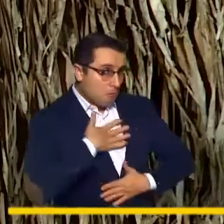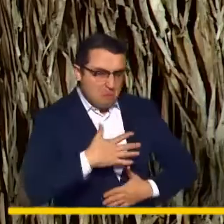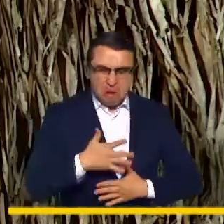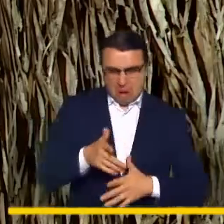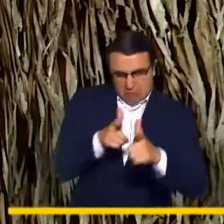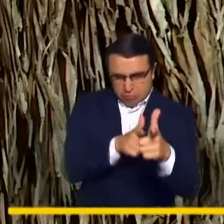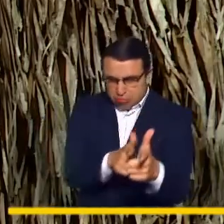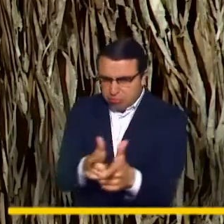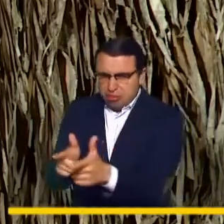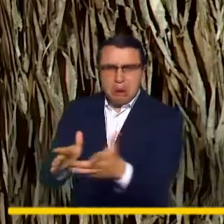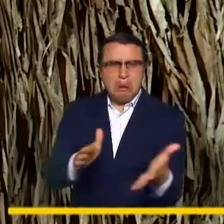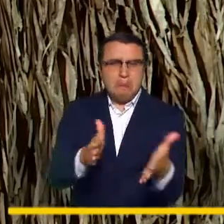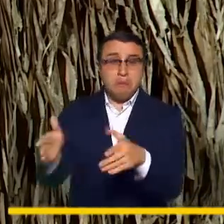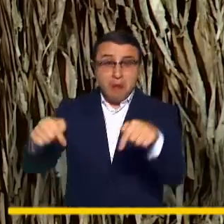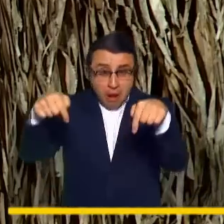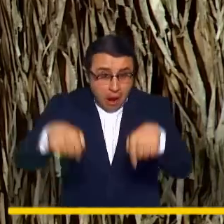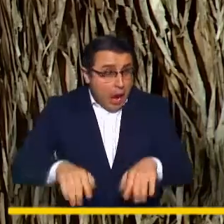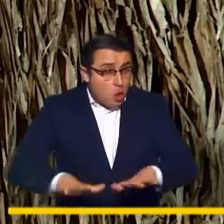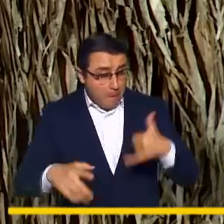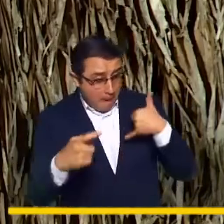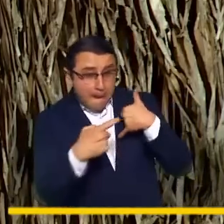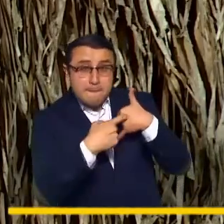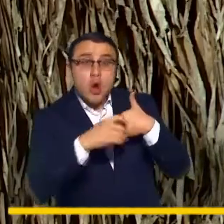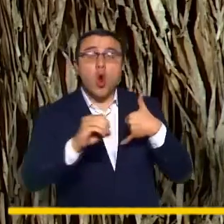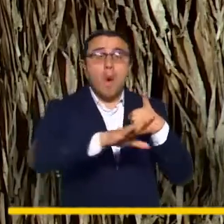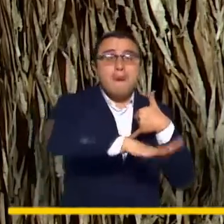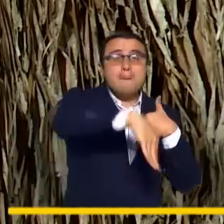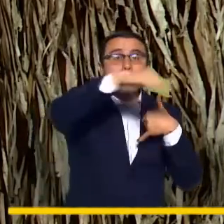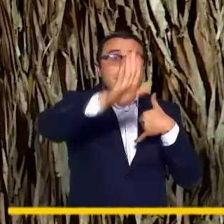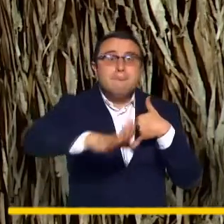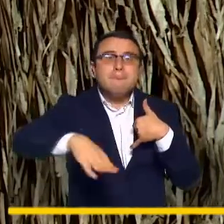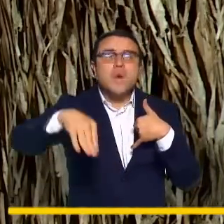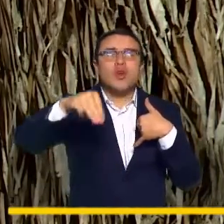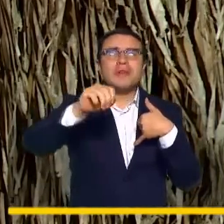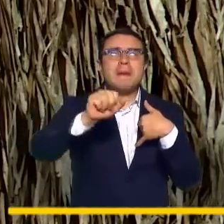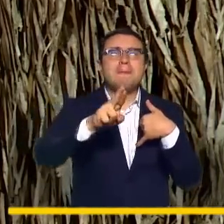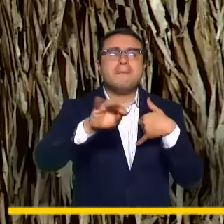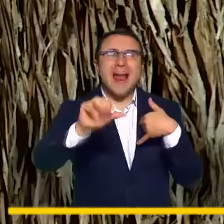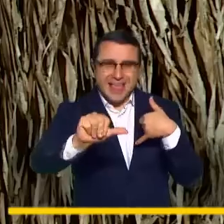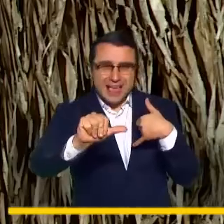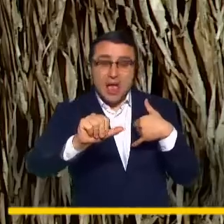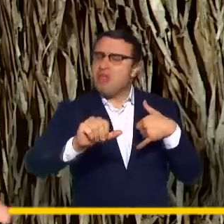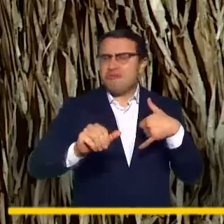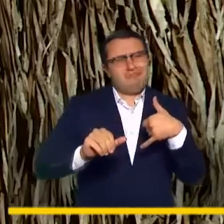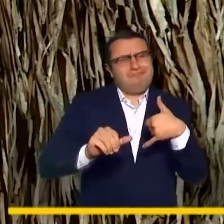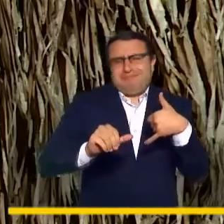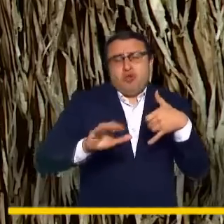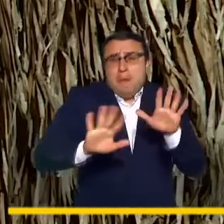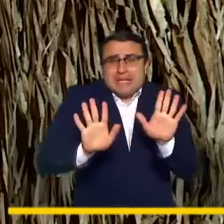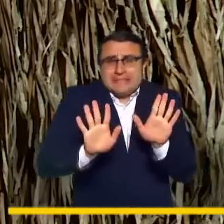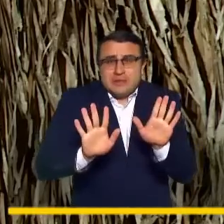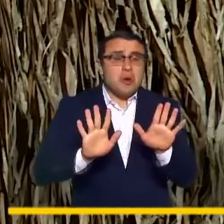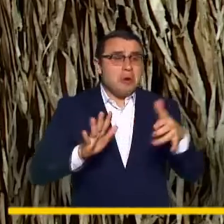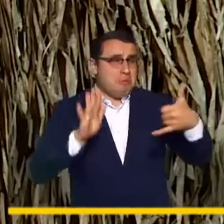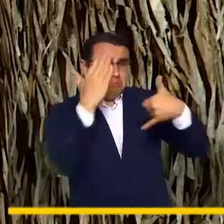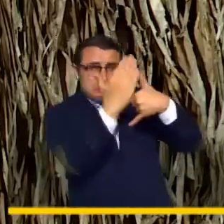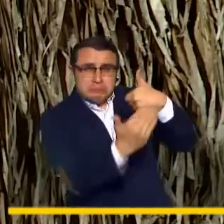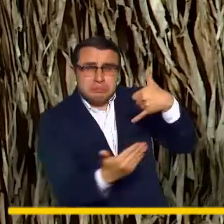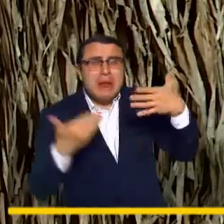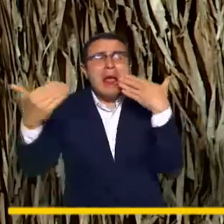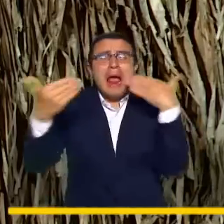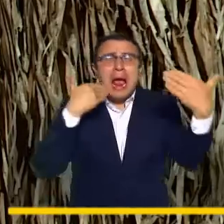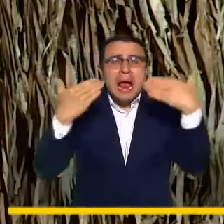aquí, ni solo en los Montes de María, sino en todo el Caribe colombiano, sobre millones de hectáreas,